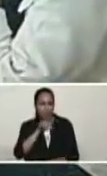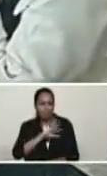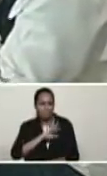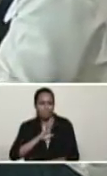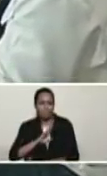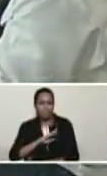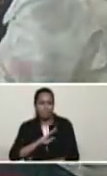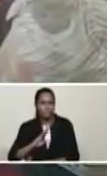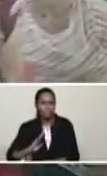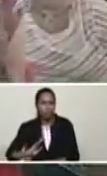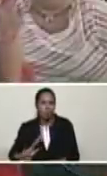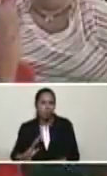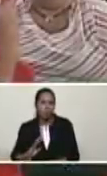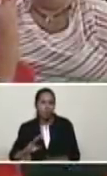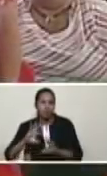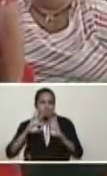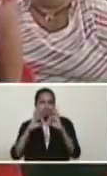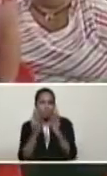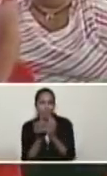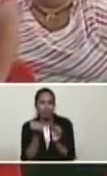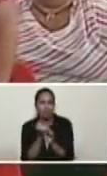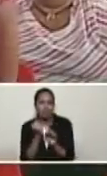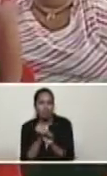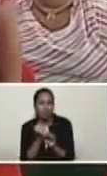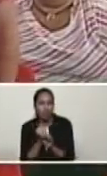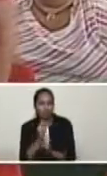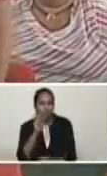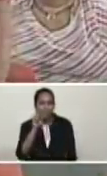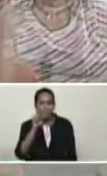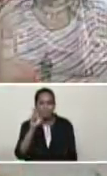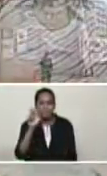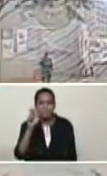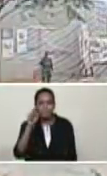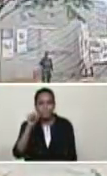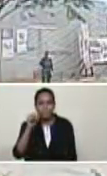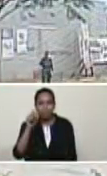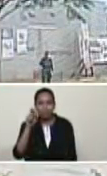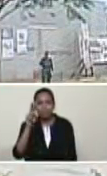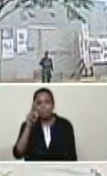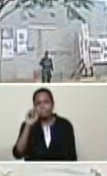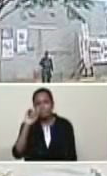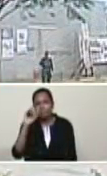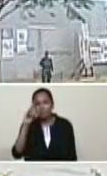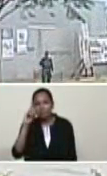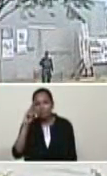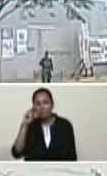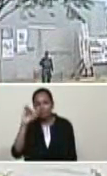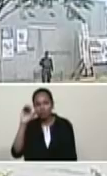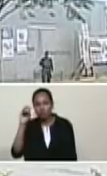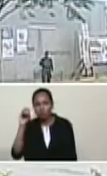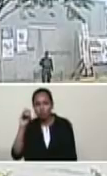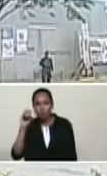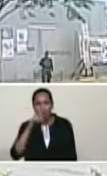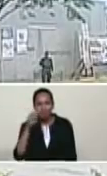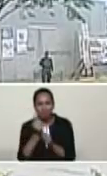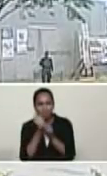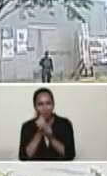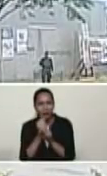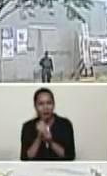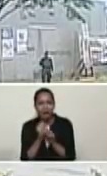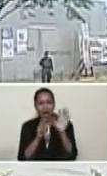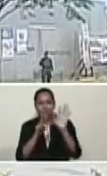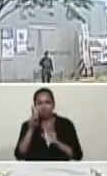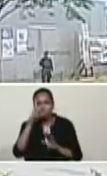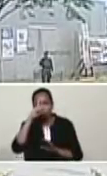de Benvidrio. Luis Enrique, que es un trabajador desde hace 12 años, yo creo que es un momento también importante